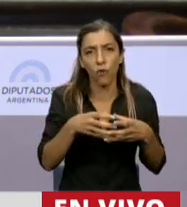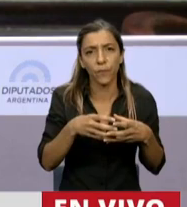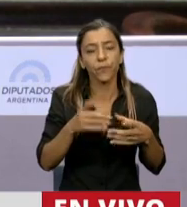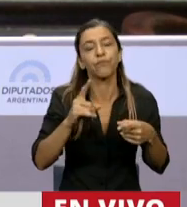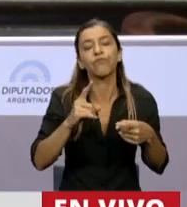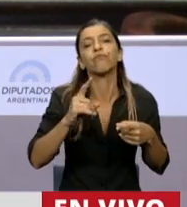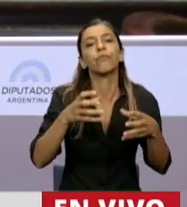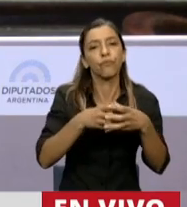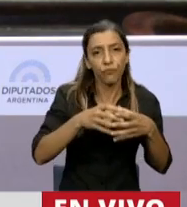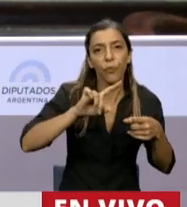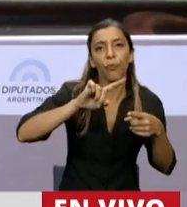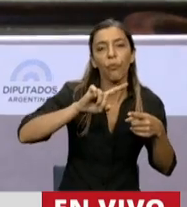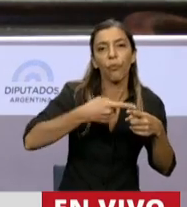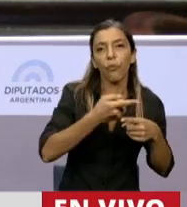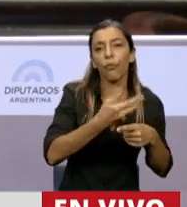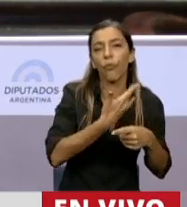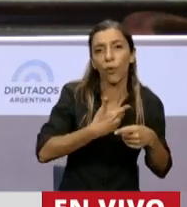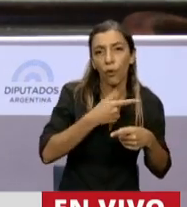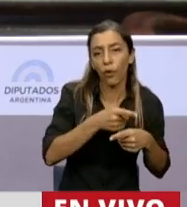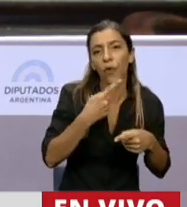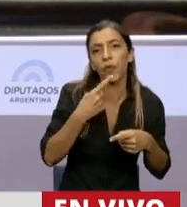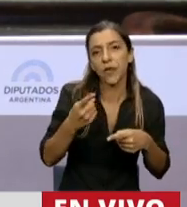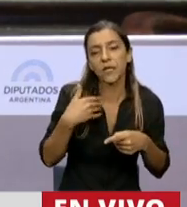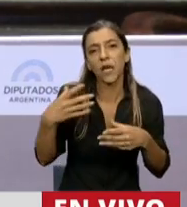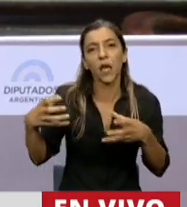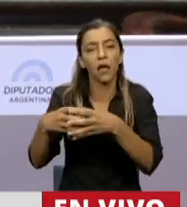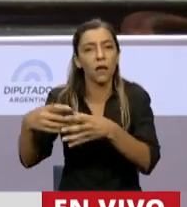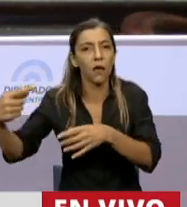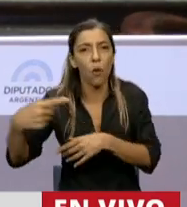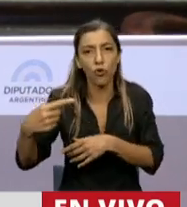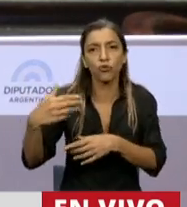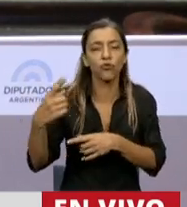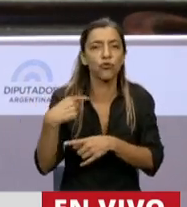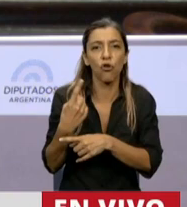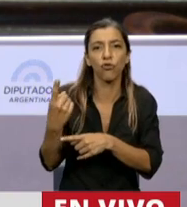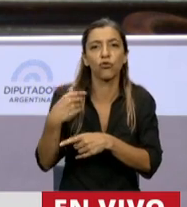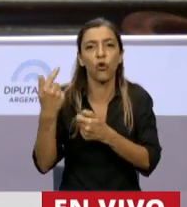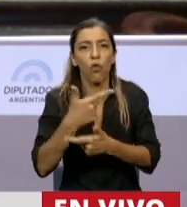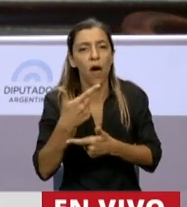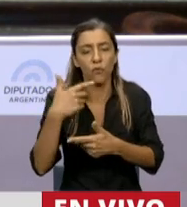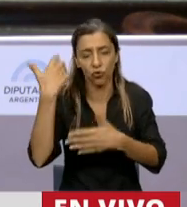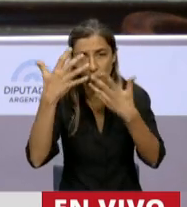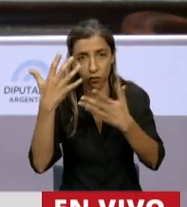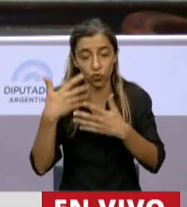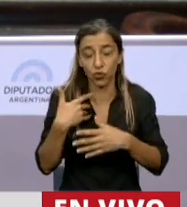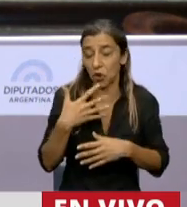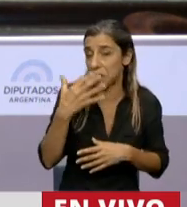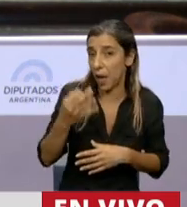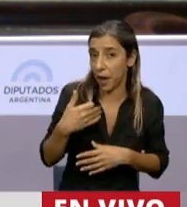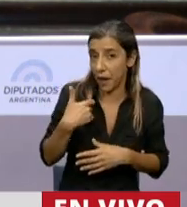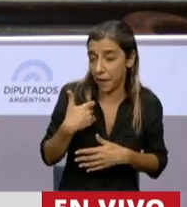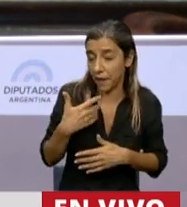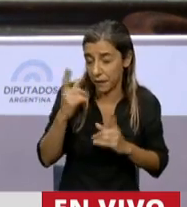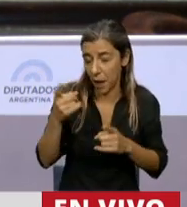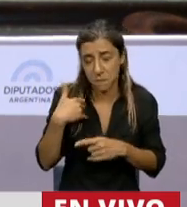diputados del oficialismo decían que los diputados de la oposición les generábamos confusiones. Y a mí la verdad que me genera mucha